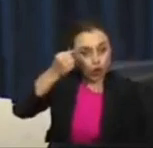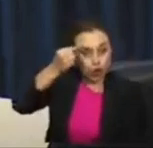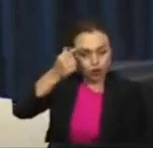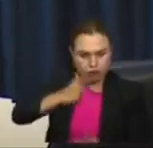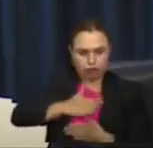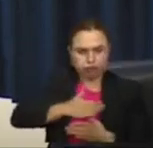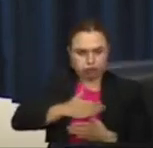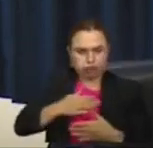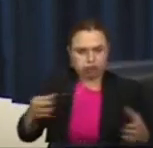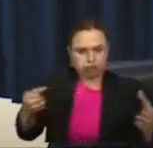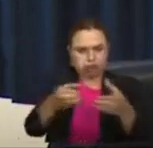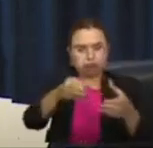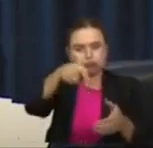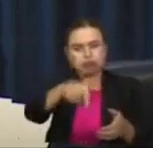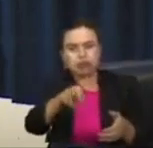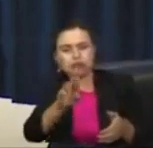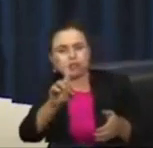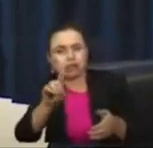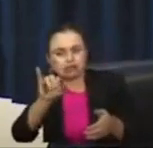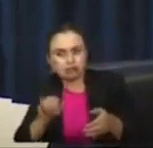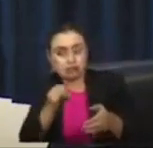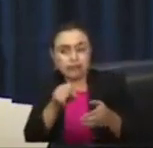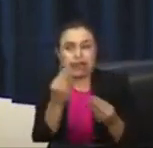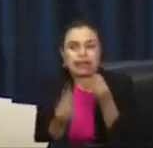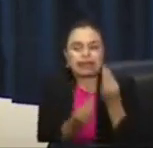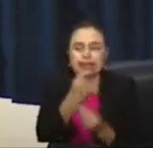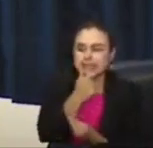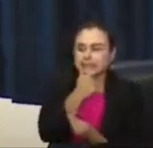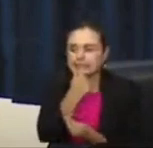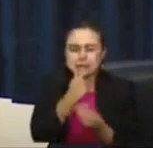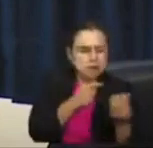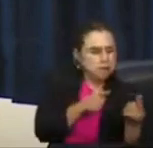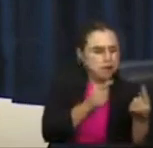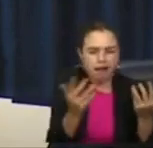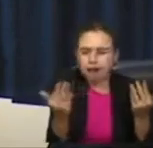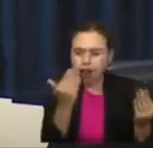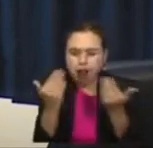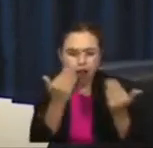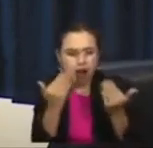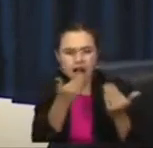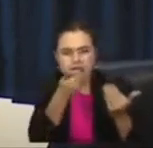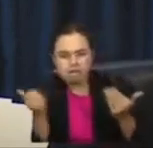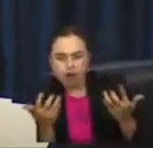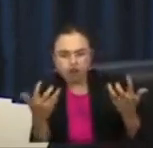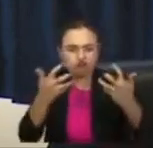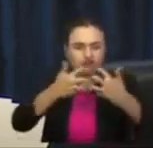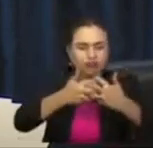de mi partido, se dieron ajustes estructurales que significaron